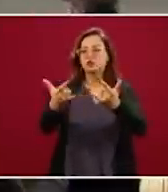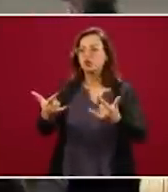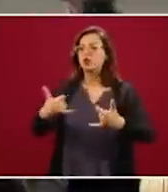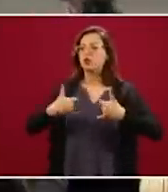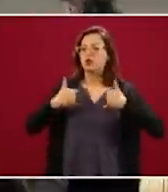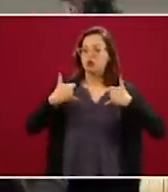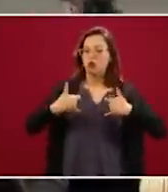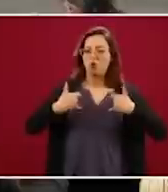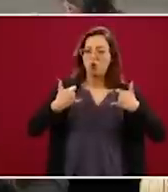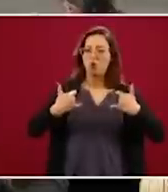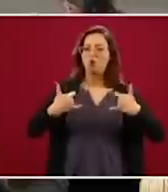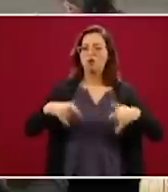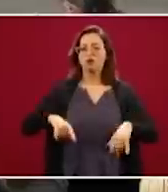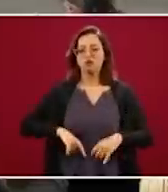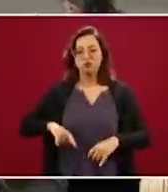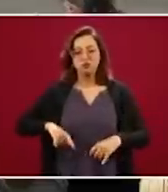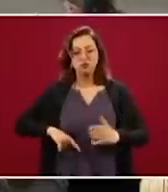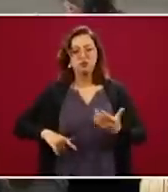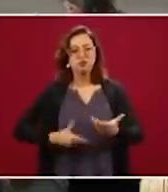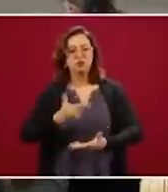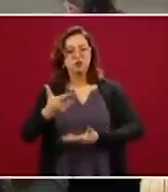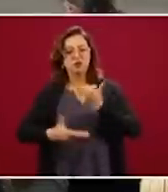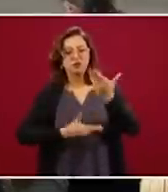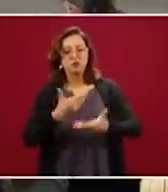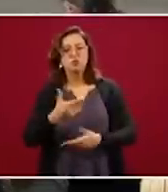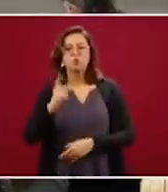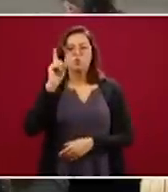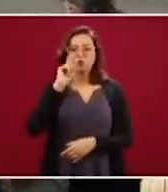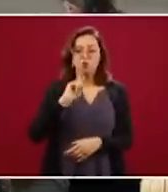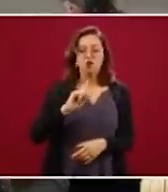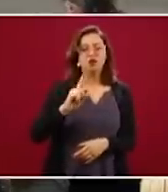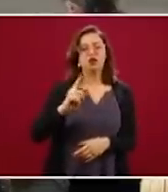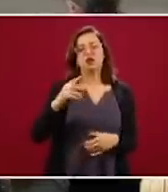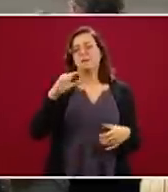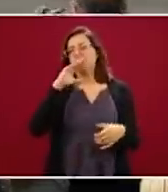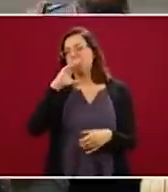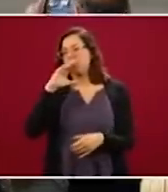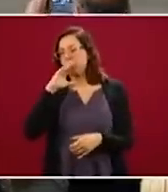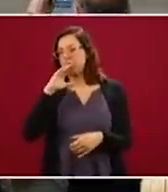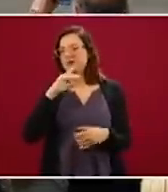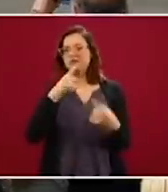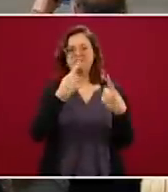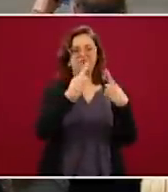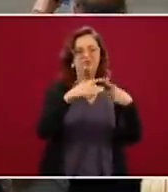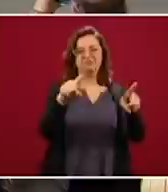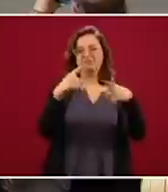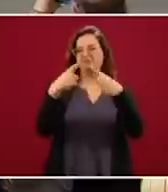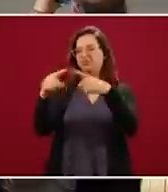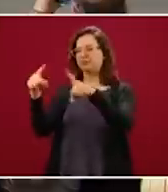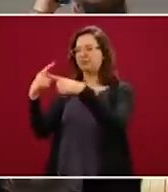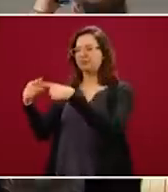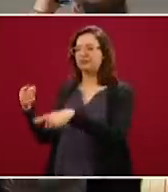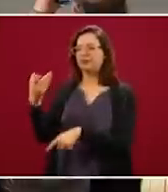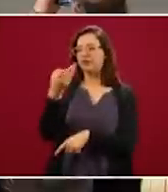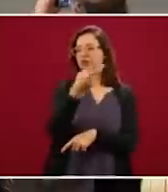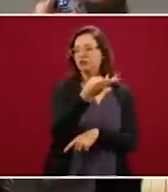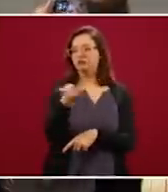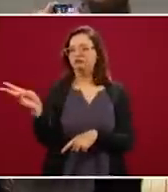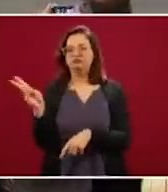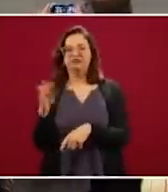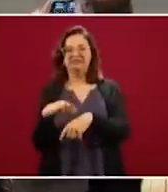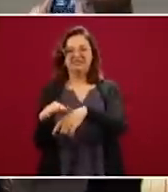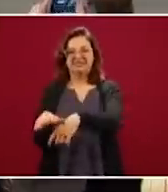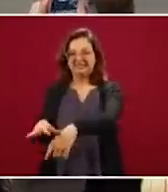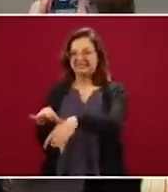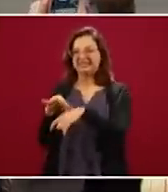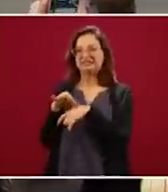de funcionarios públicos, de mujeres, de madres de familia, que nos cuentan directamente qué